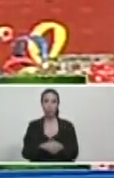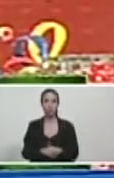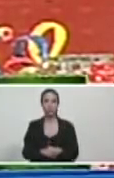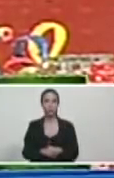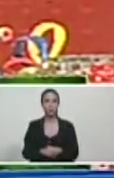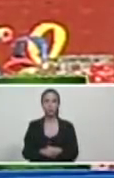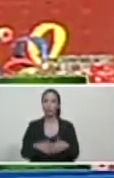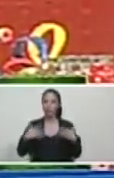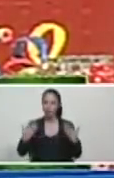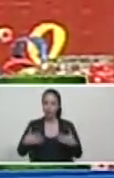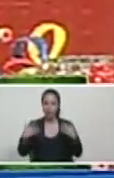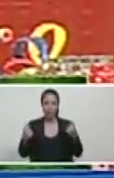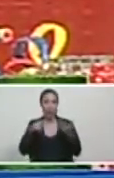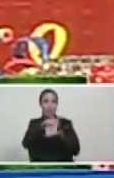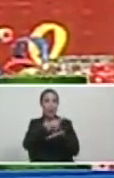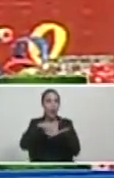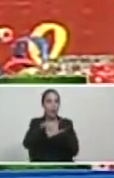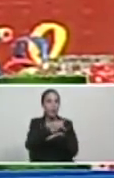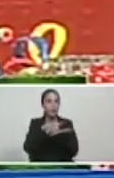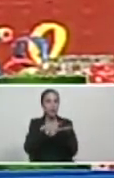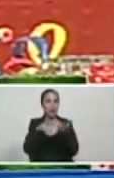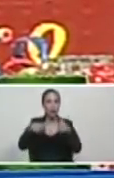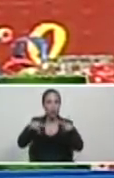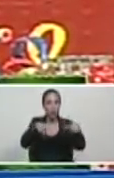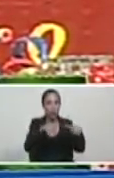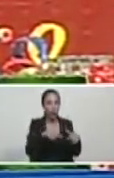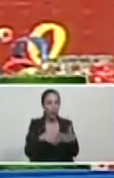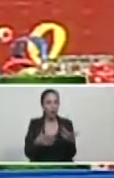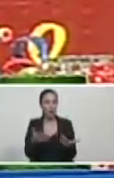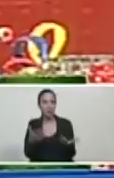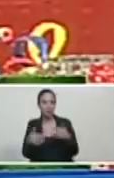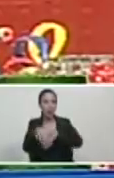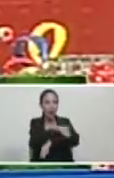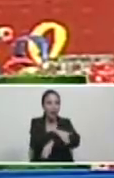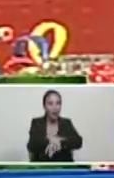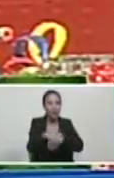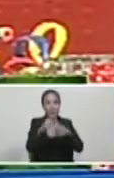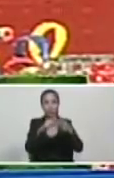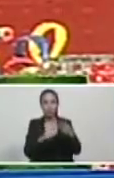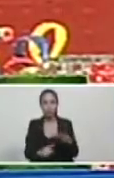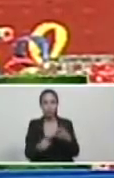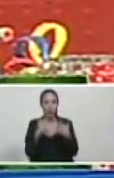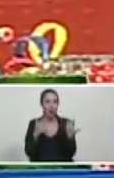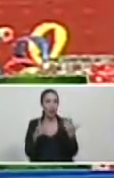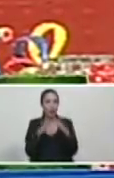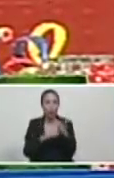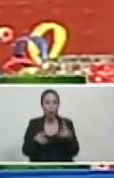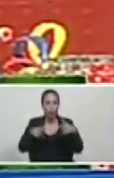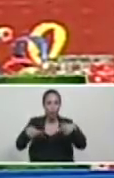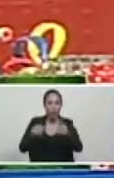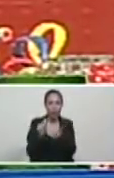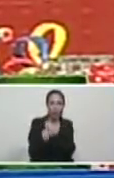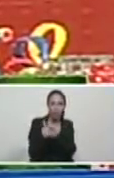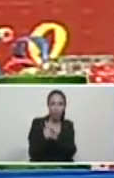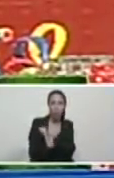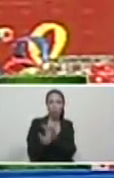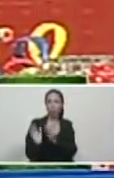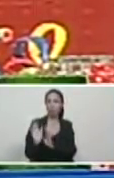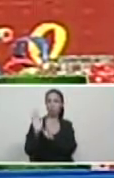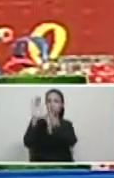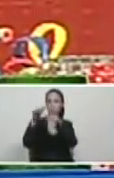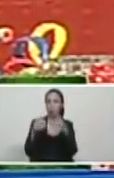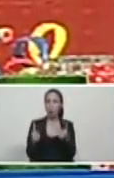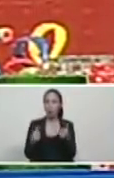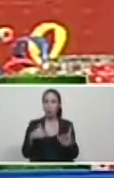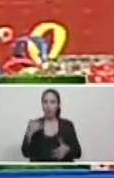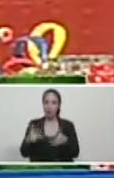mucha vida en las plazas, en los bulevares, en la esquina, en la cancha, de mucha vida